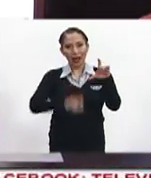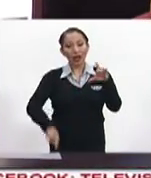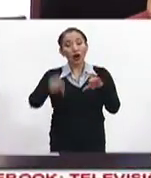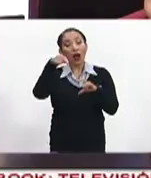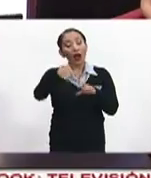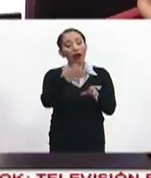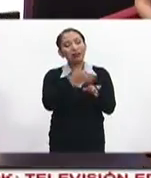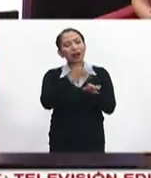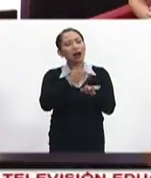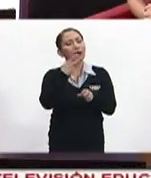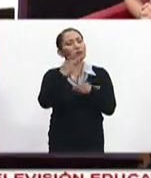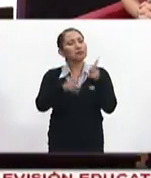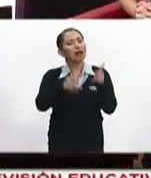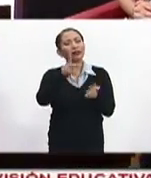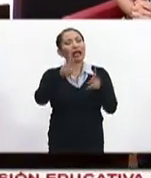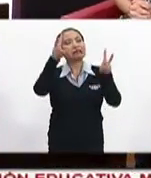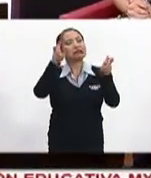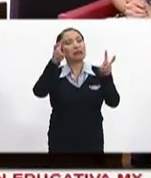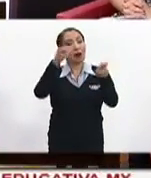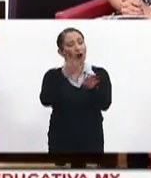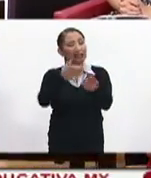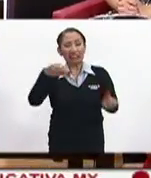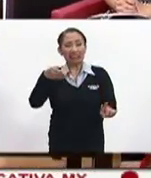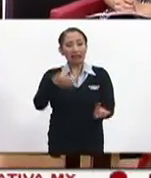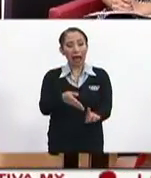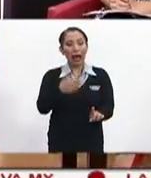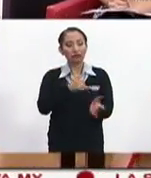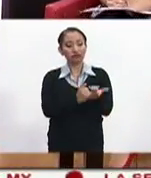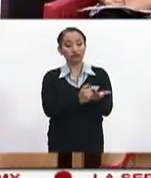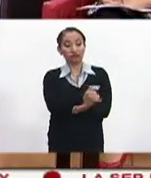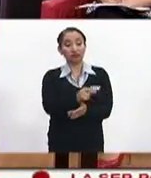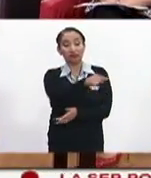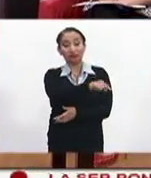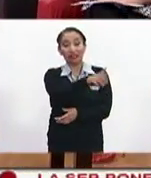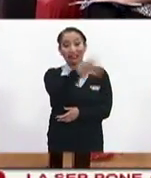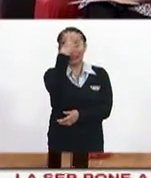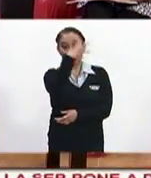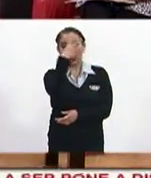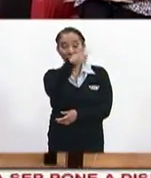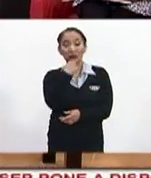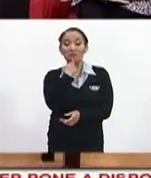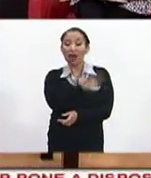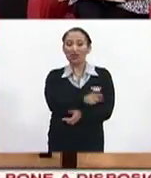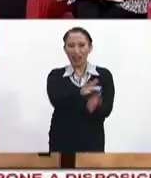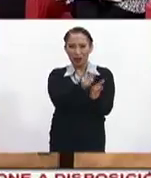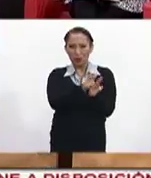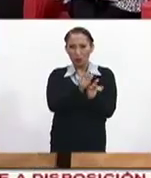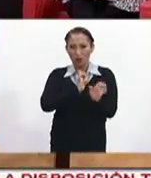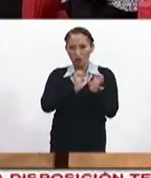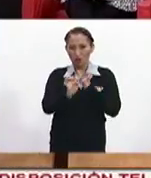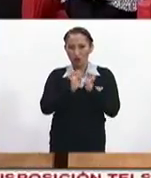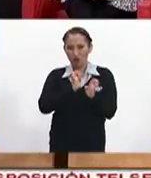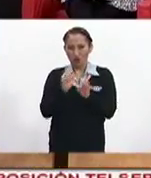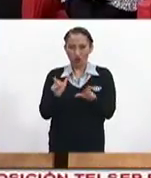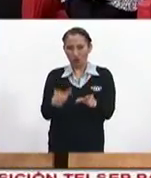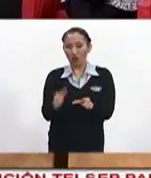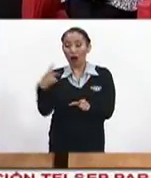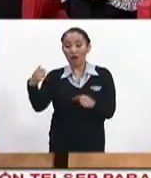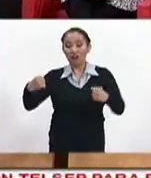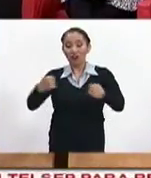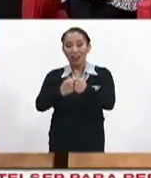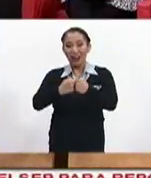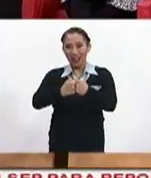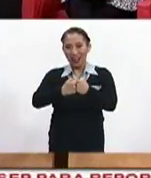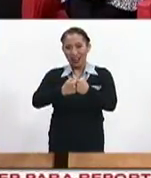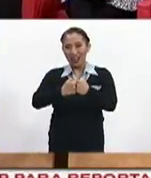con quien vamos a hablar de lo que es el tema en este momento, la decisión de Donald Trump de enviar a la Guardia Nacional a la